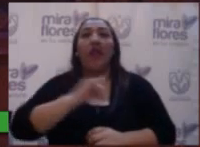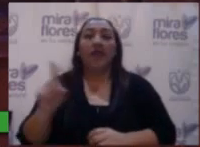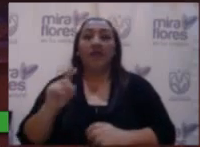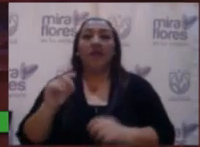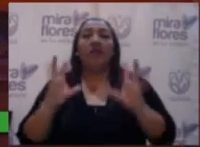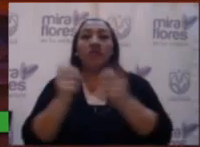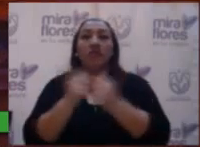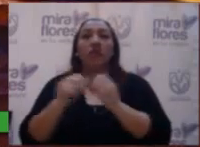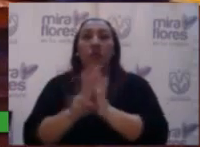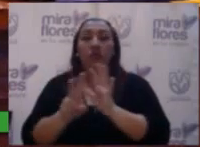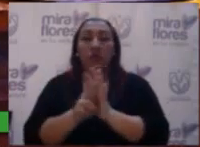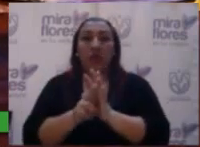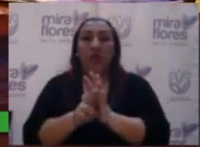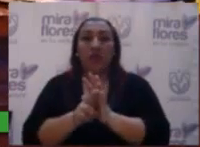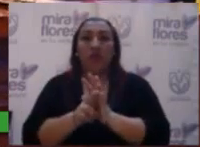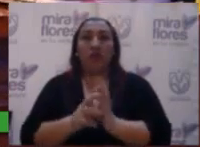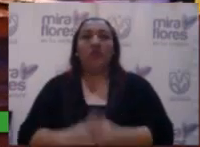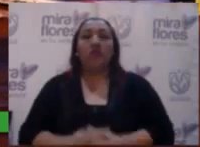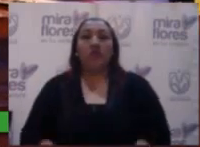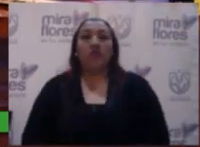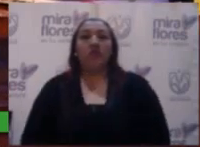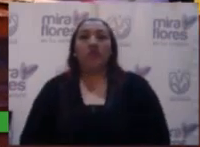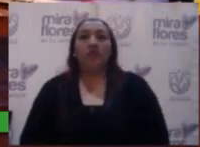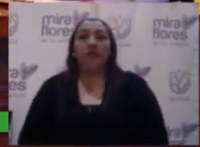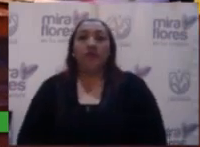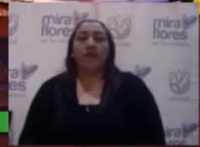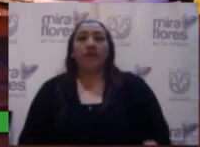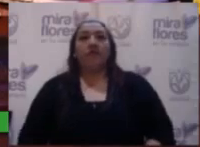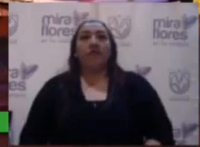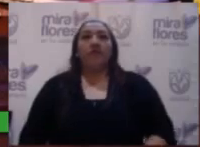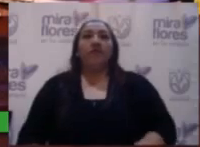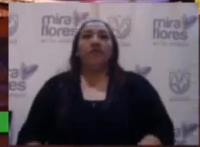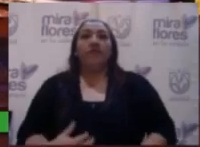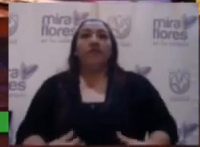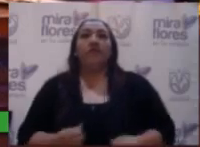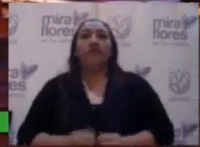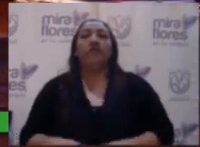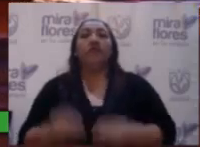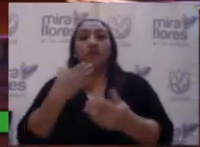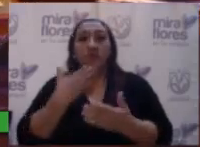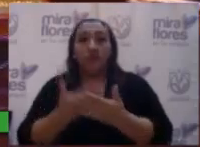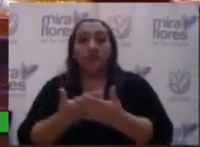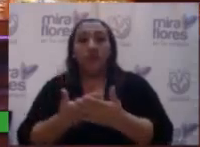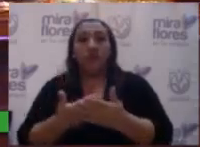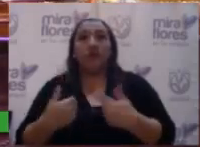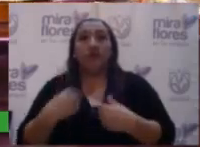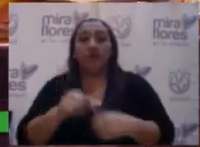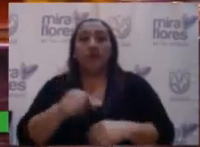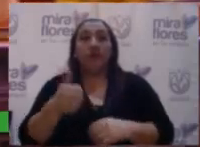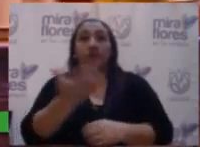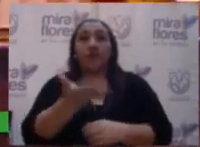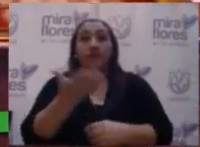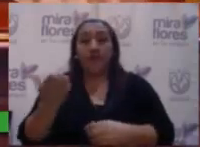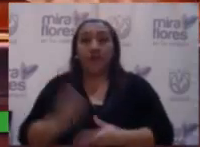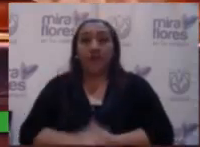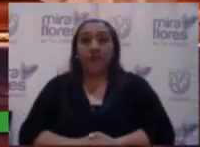acción voluntarias hospital y Casimiro José Casimiro Ulloa es todo señor alcalde muy bien muchas gracias tenemos algún pedido